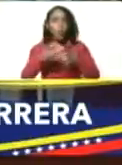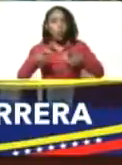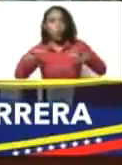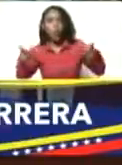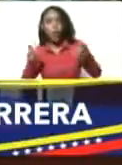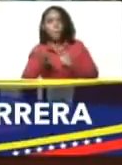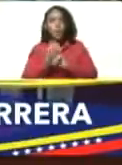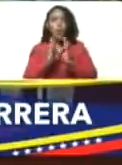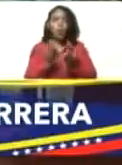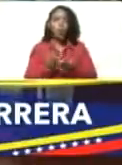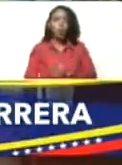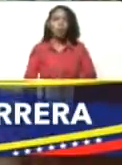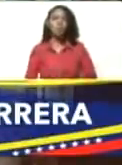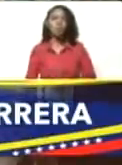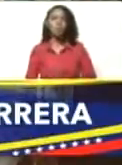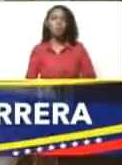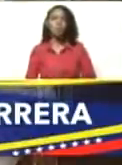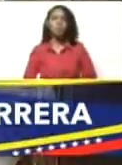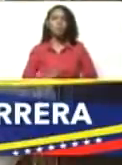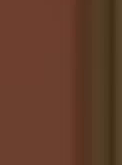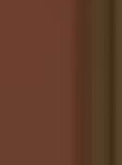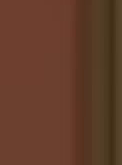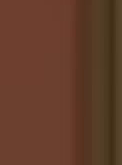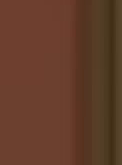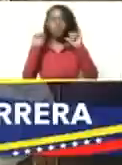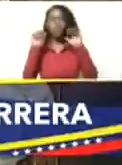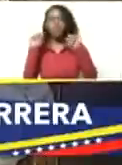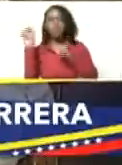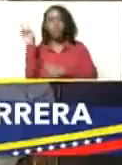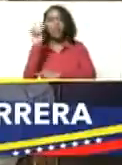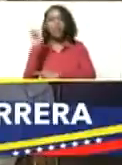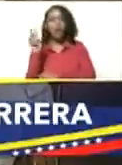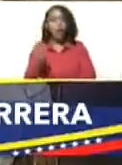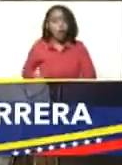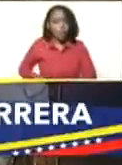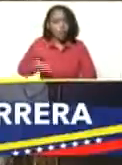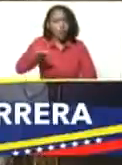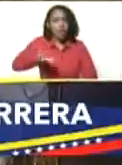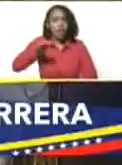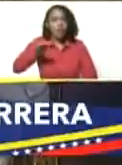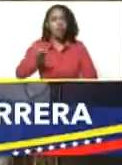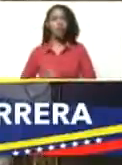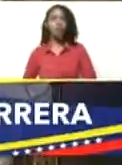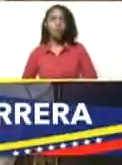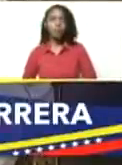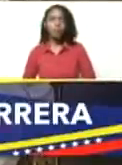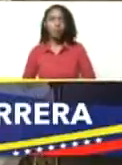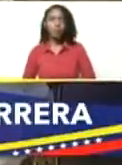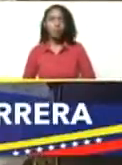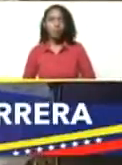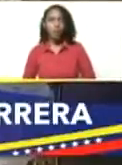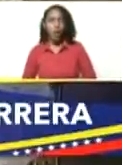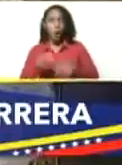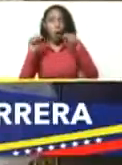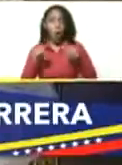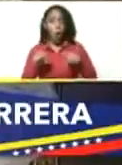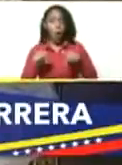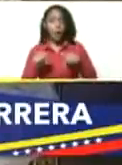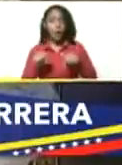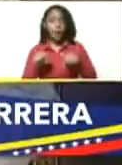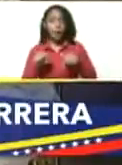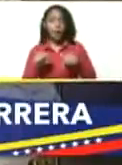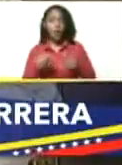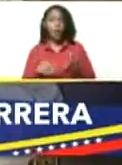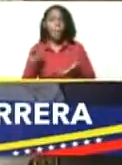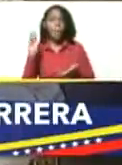mundo. Tenemos que sentirnos que hoy lo que nos están es marcando